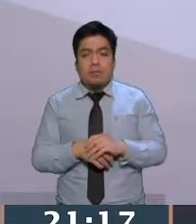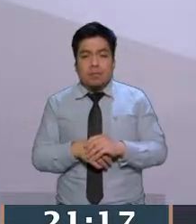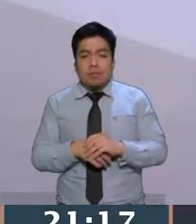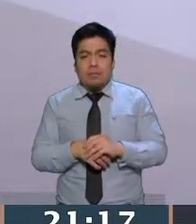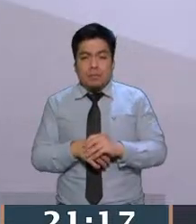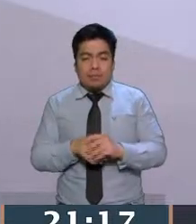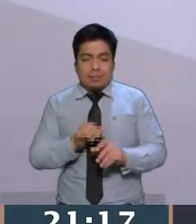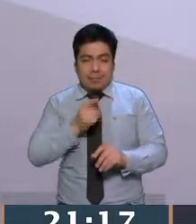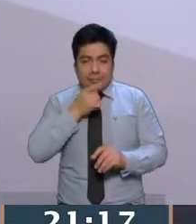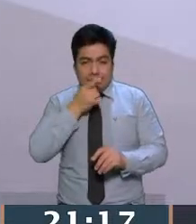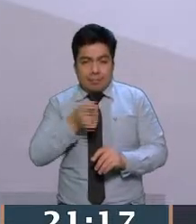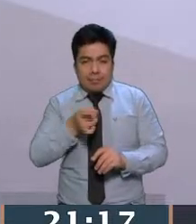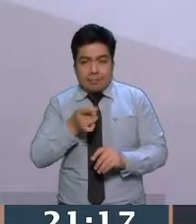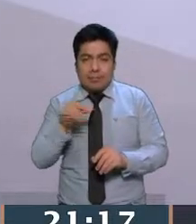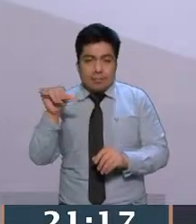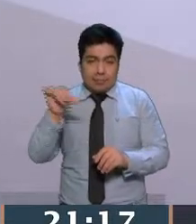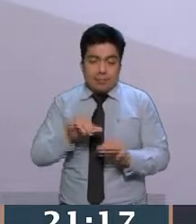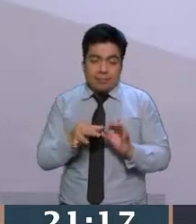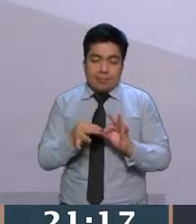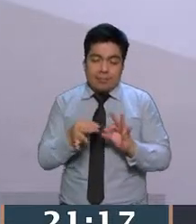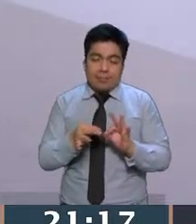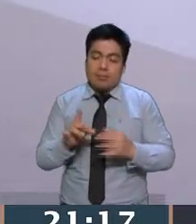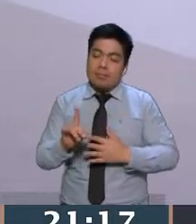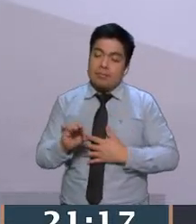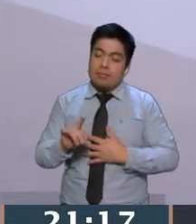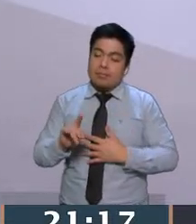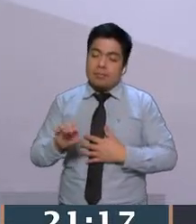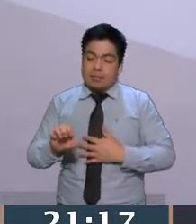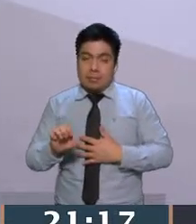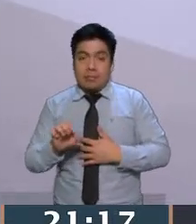Bueno, y como lo prometido es deuda, para el desdoble de este jueves le